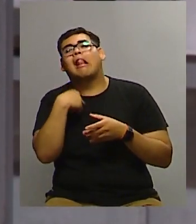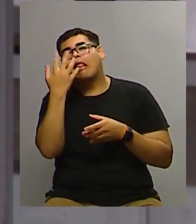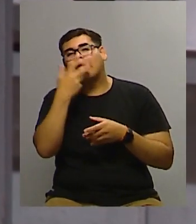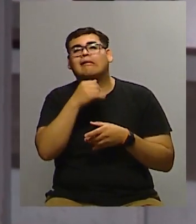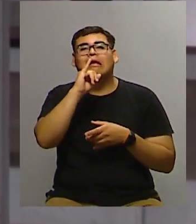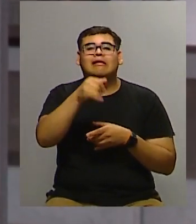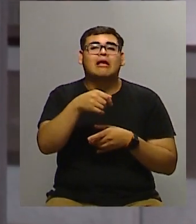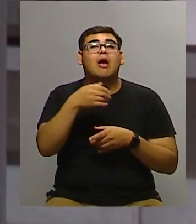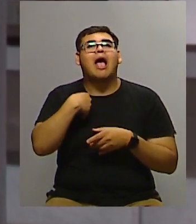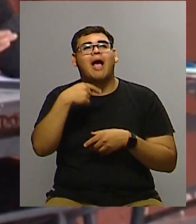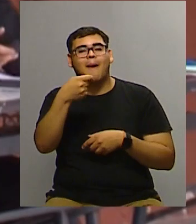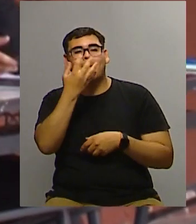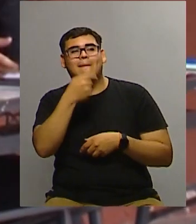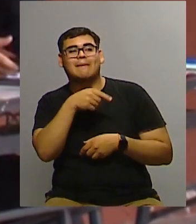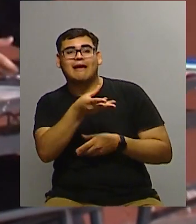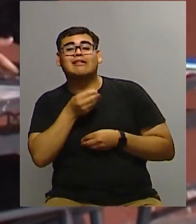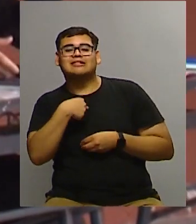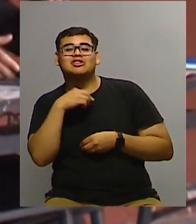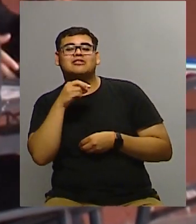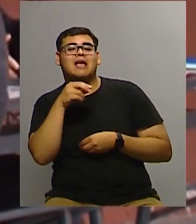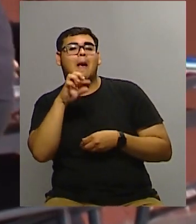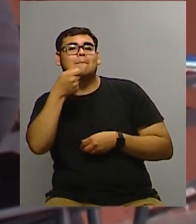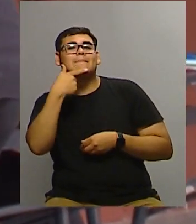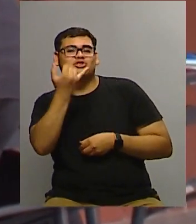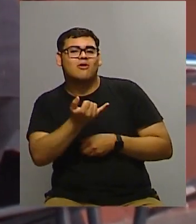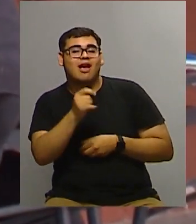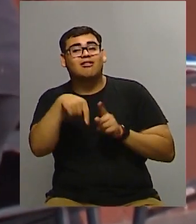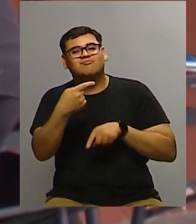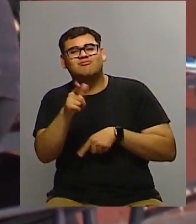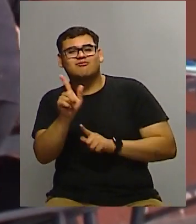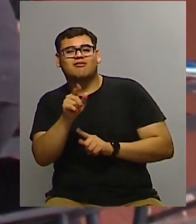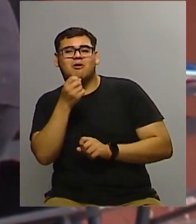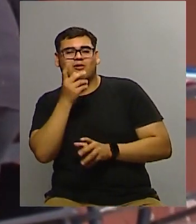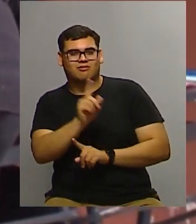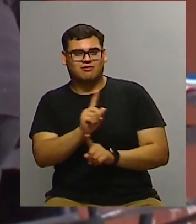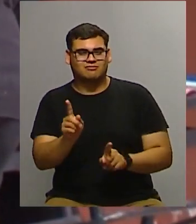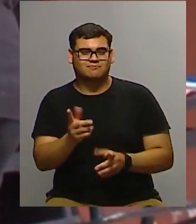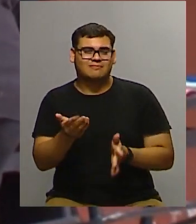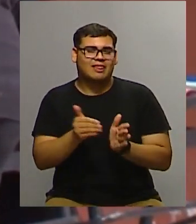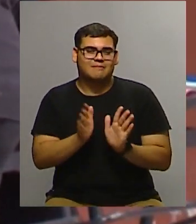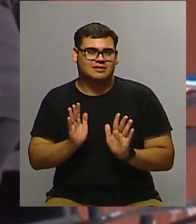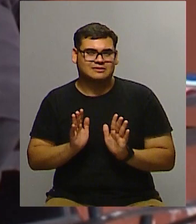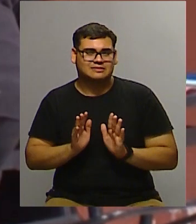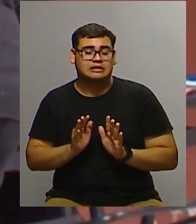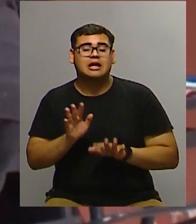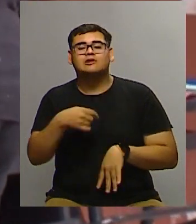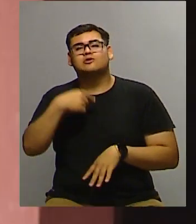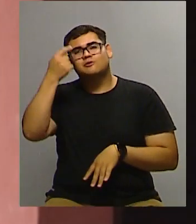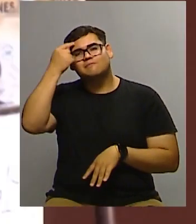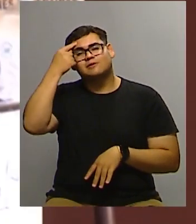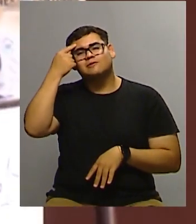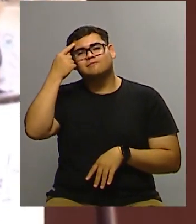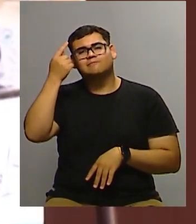Creo que pensás? hoy tenemos una situación de falta de fondos en todos los aspectos. Entonces hay